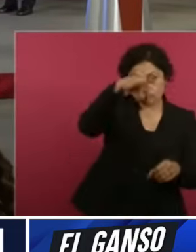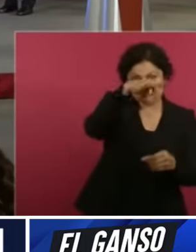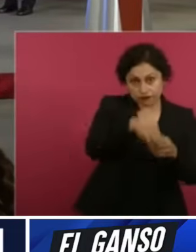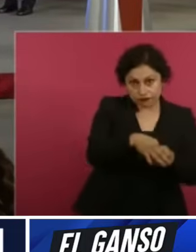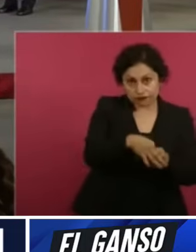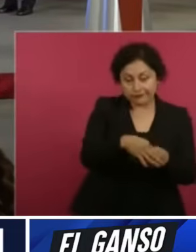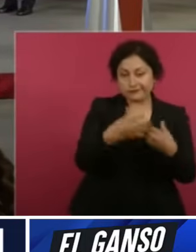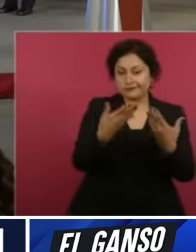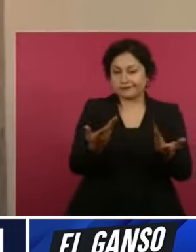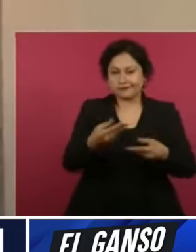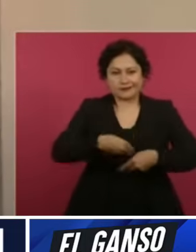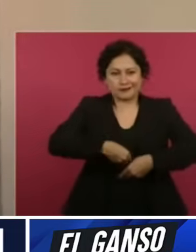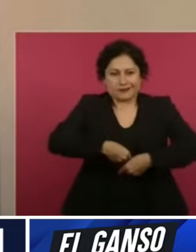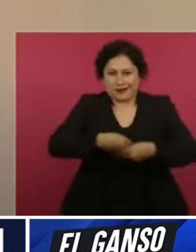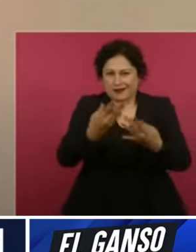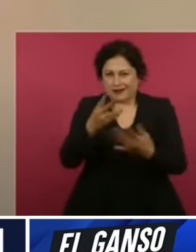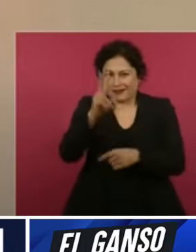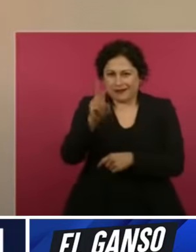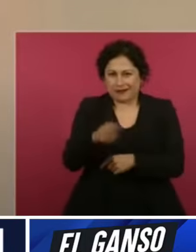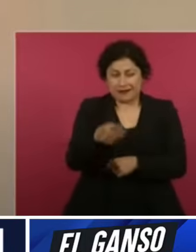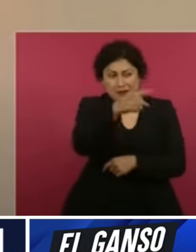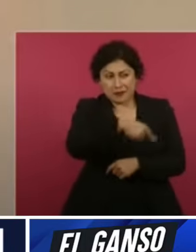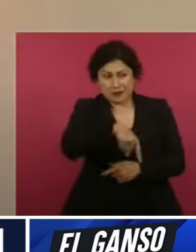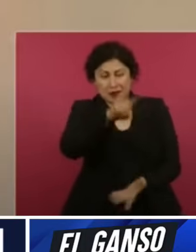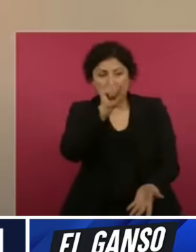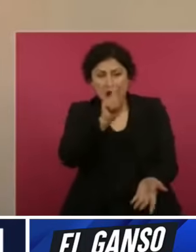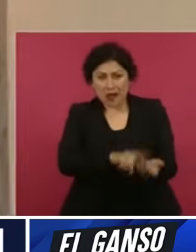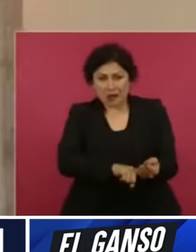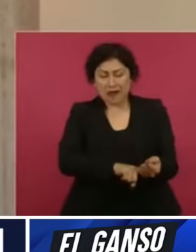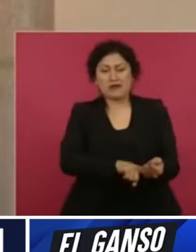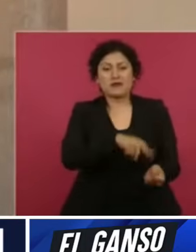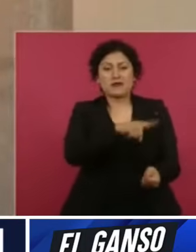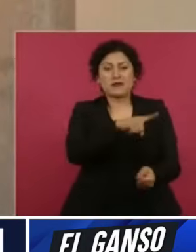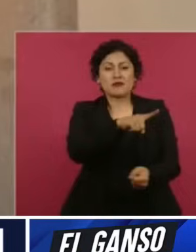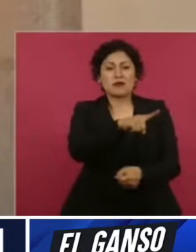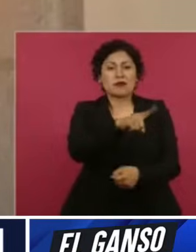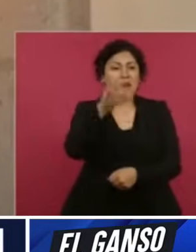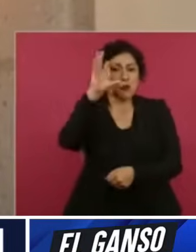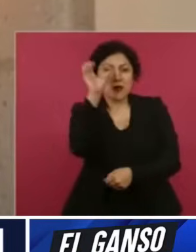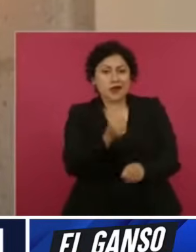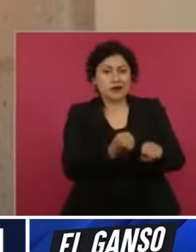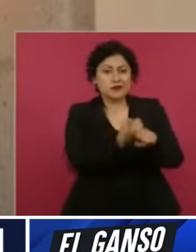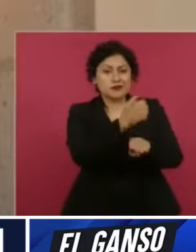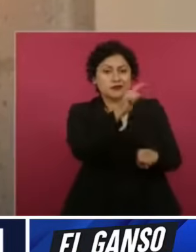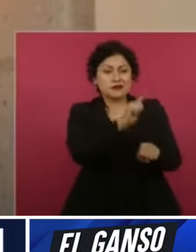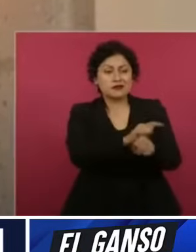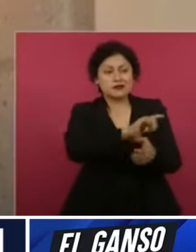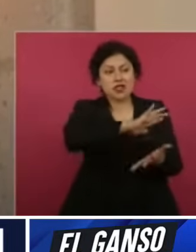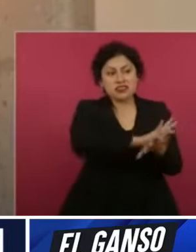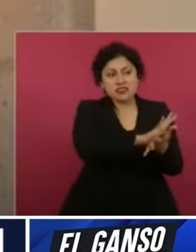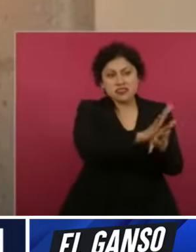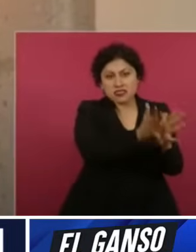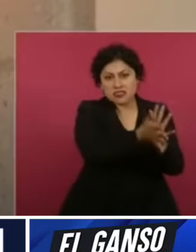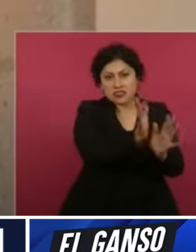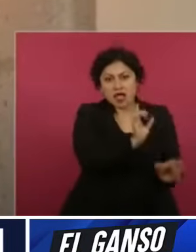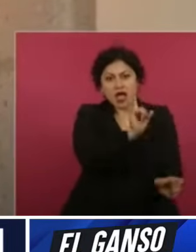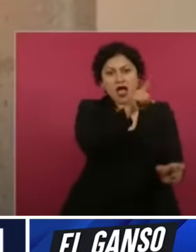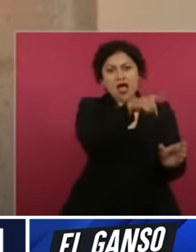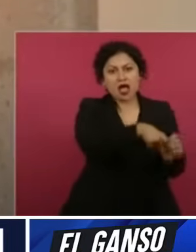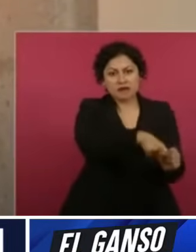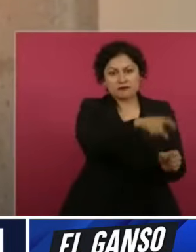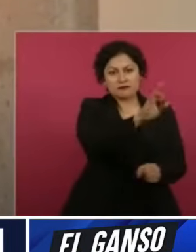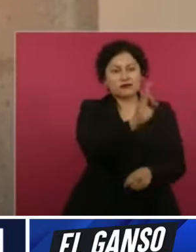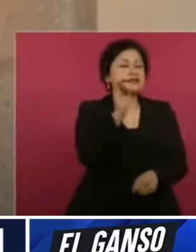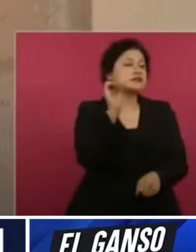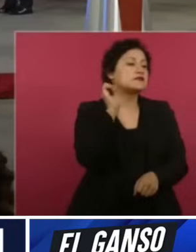Morelos cuenta con un entramado de complicidades dentro del poder judicial federal y también del congreso